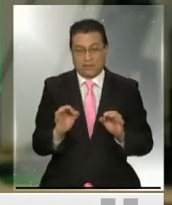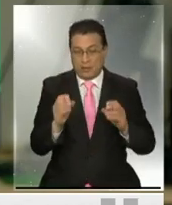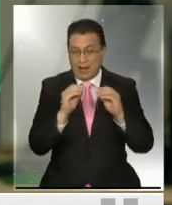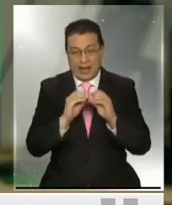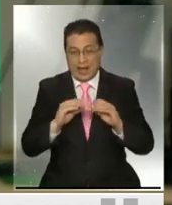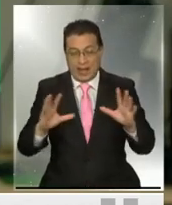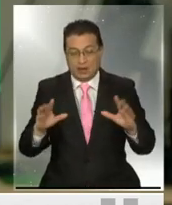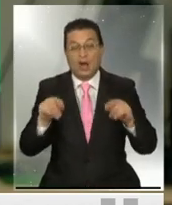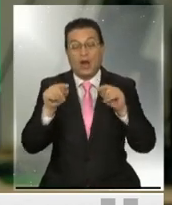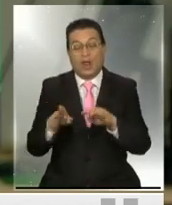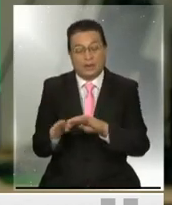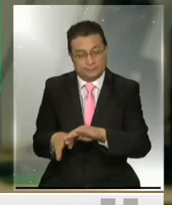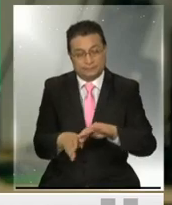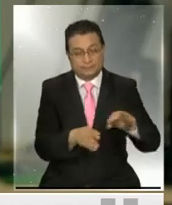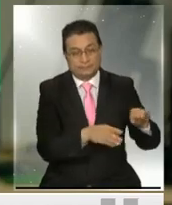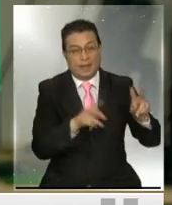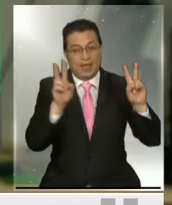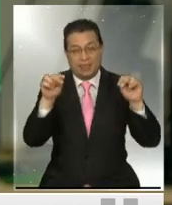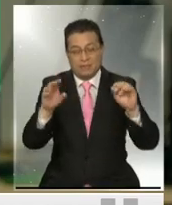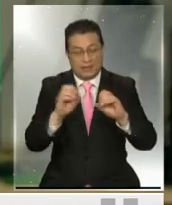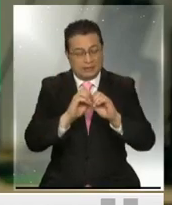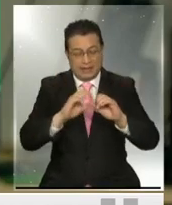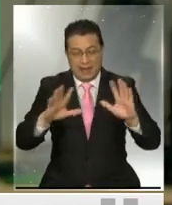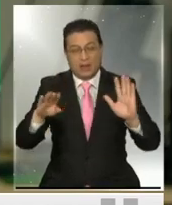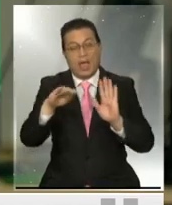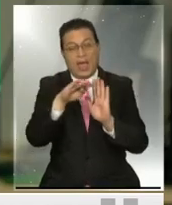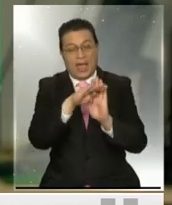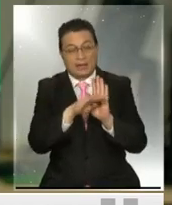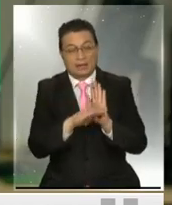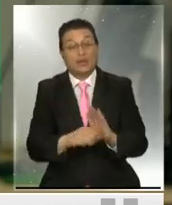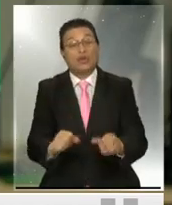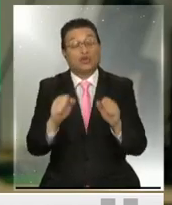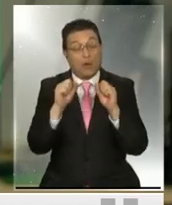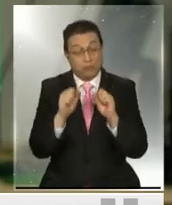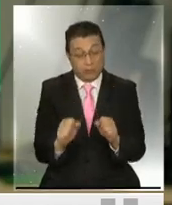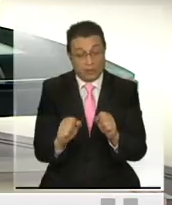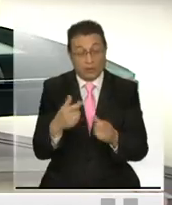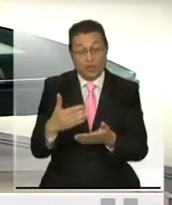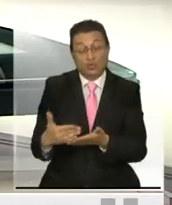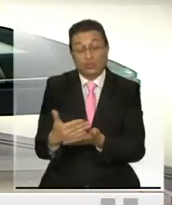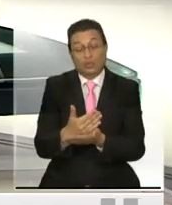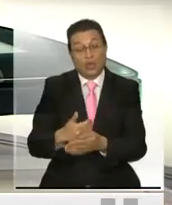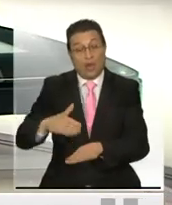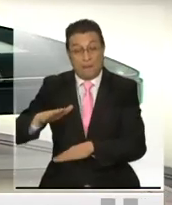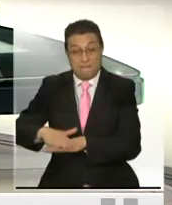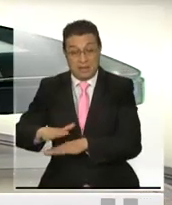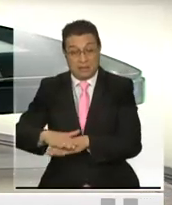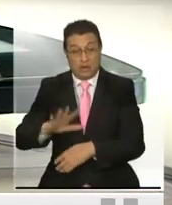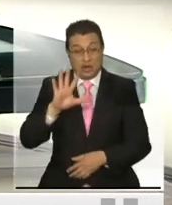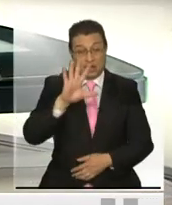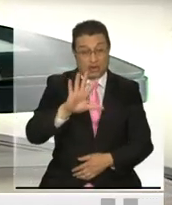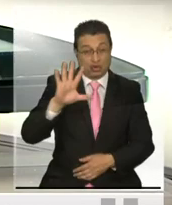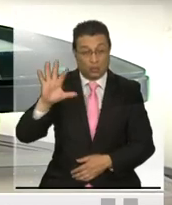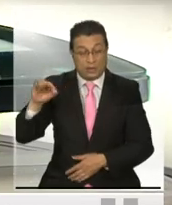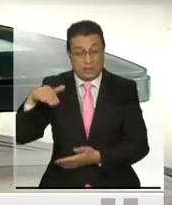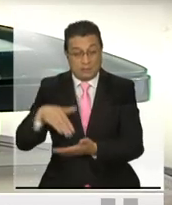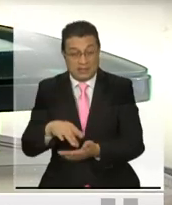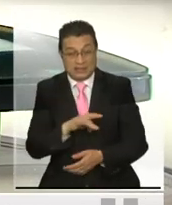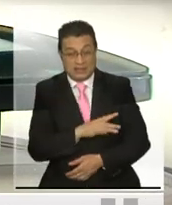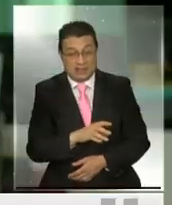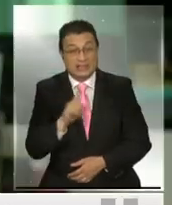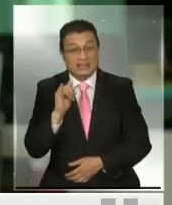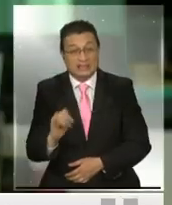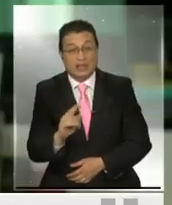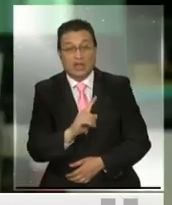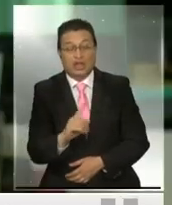queda sumamente claro vamos a temas más concretos de la agenda es posible contar con un sueldo mínimo en chile de 550 mil pesos si o no